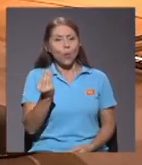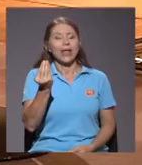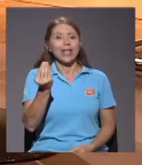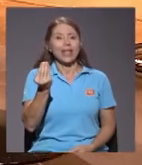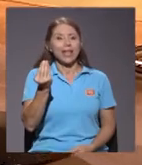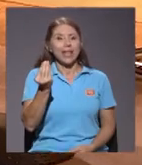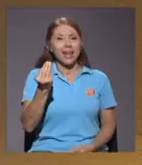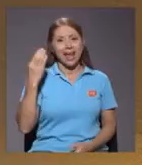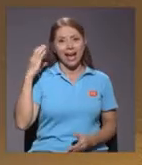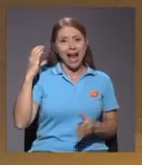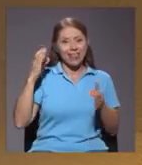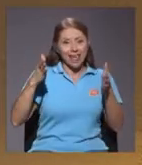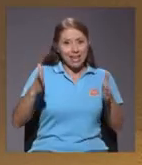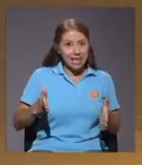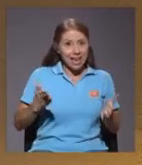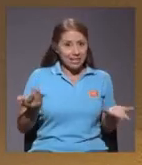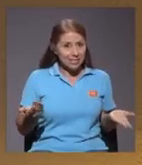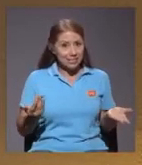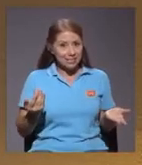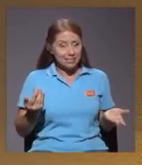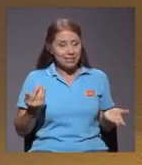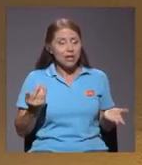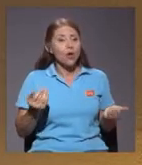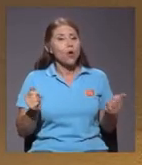cartaginés e imagino